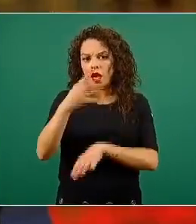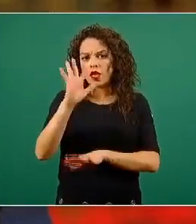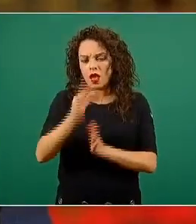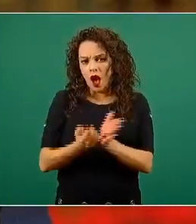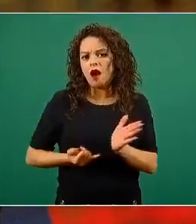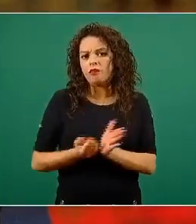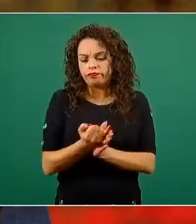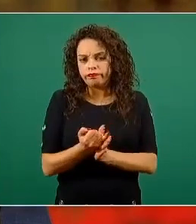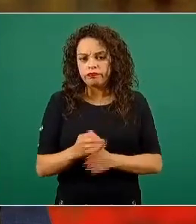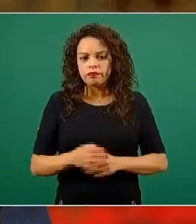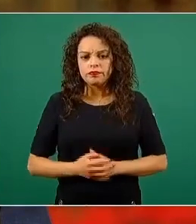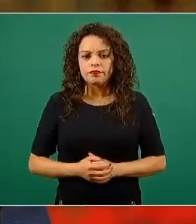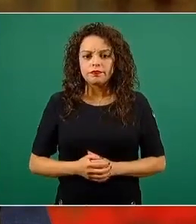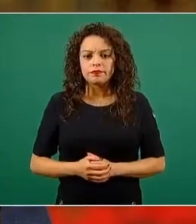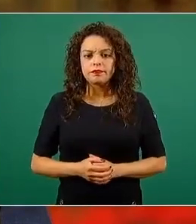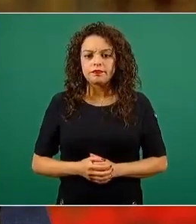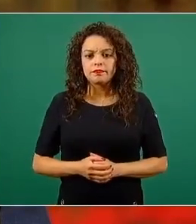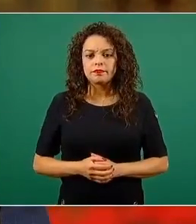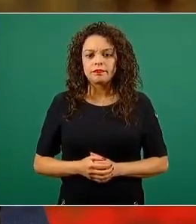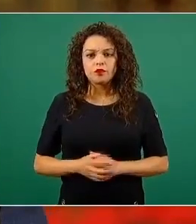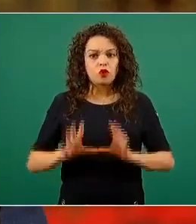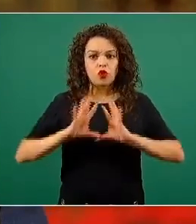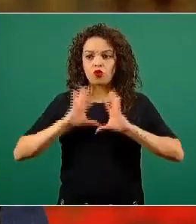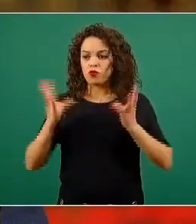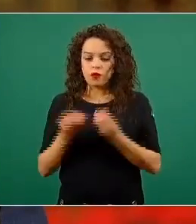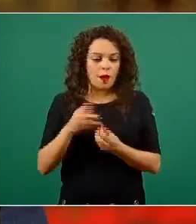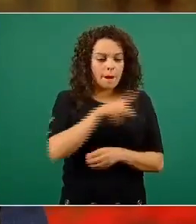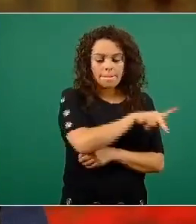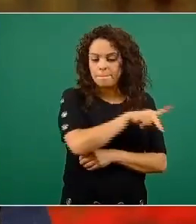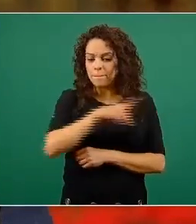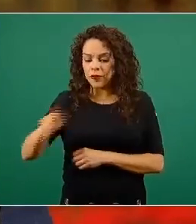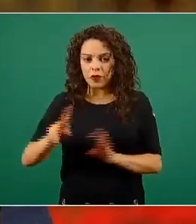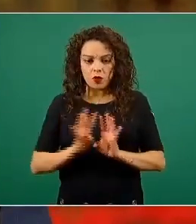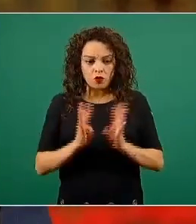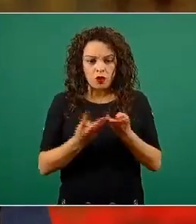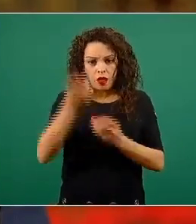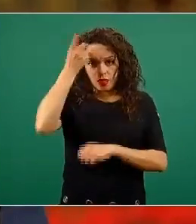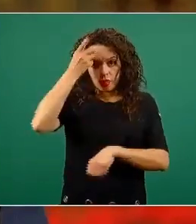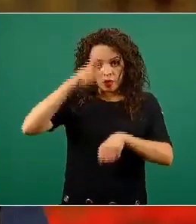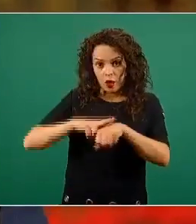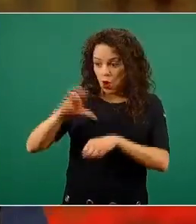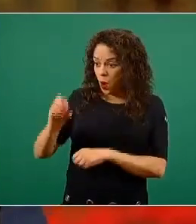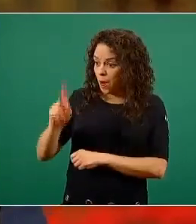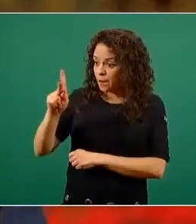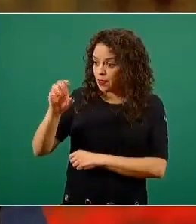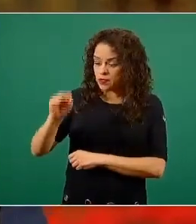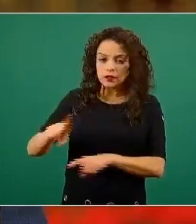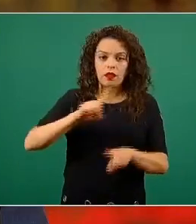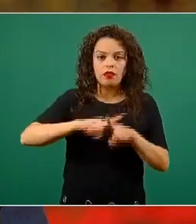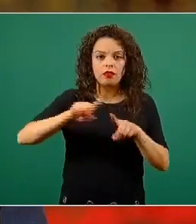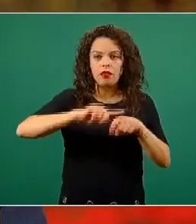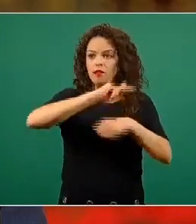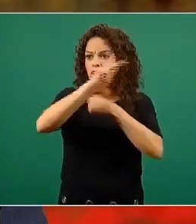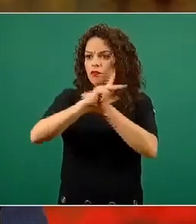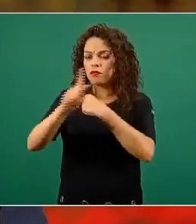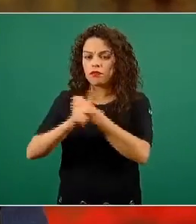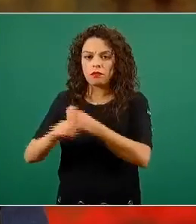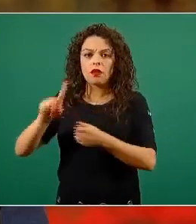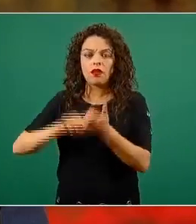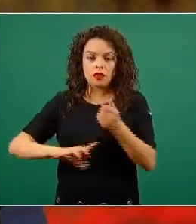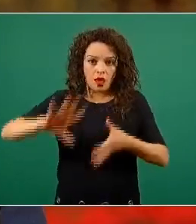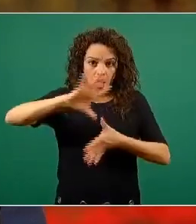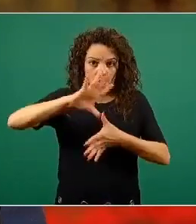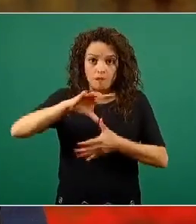la resolución que adoptaron por unanimidad en el Consejo Directivo de la OPS, todos los países de la región de las Américas, incluido